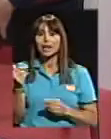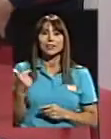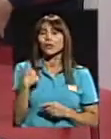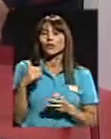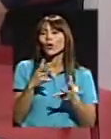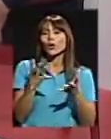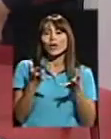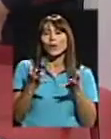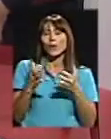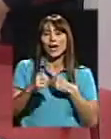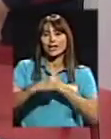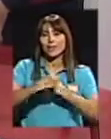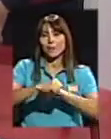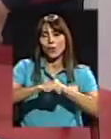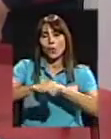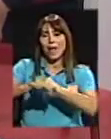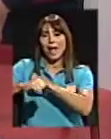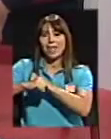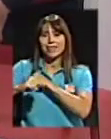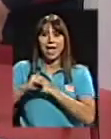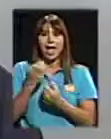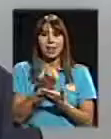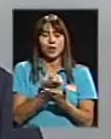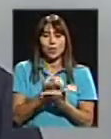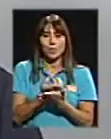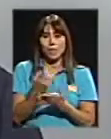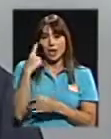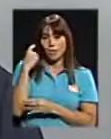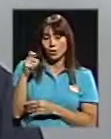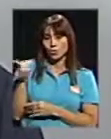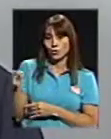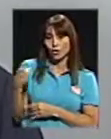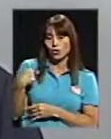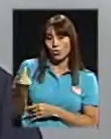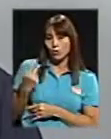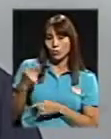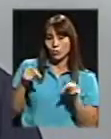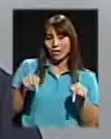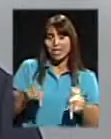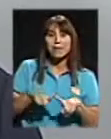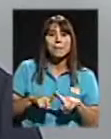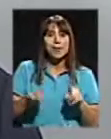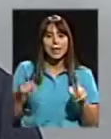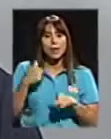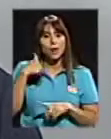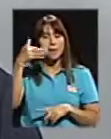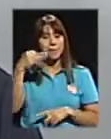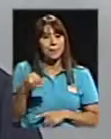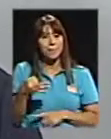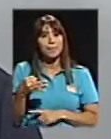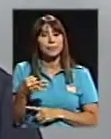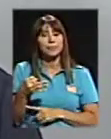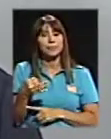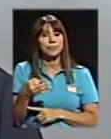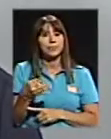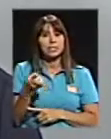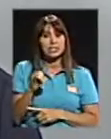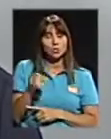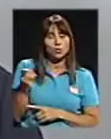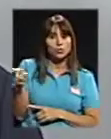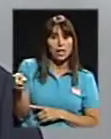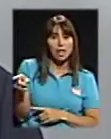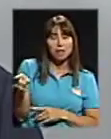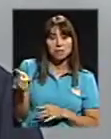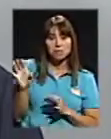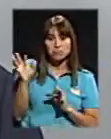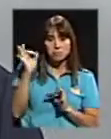hacerle propaganda a la economía, dado que usted y yo estamos aquí, don Max, pero me parece que si usted lo tiene a